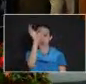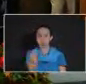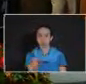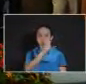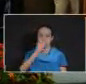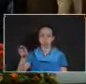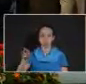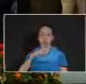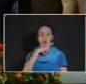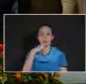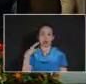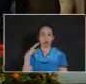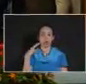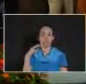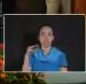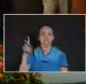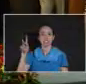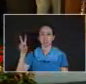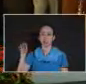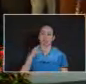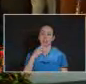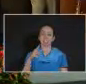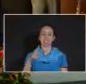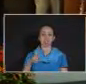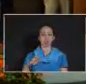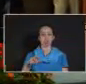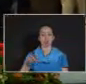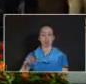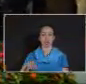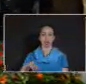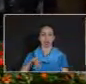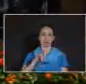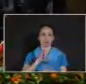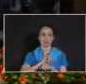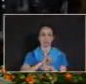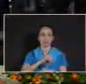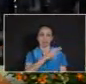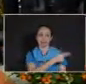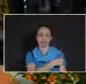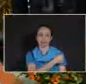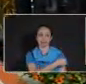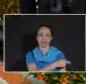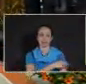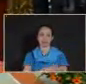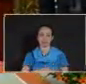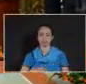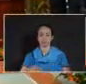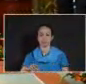no refiriéndome a tan noble entidad, sino que con una cruz roja para que sea